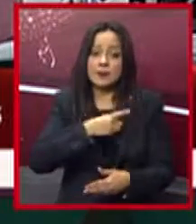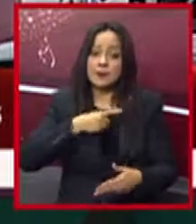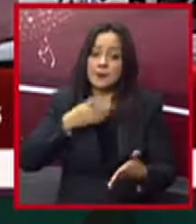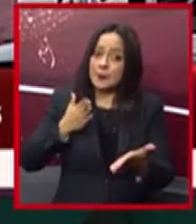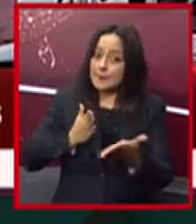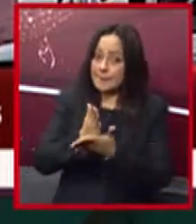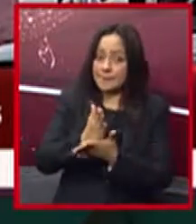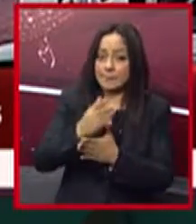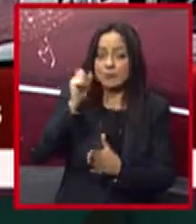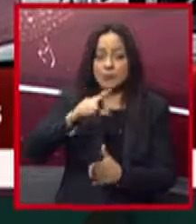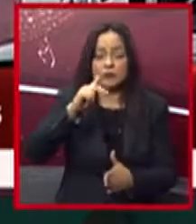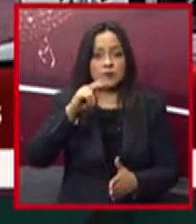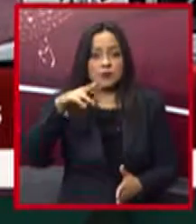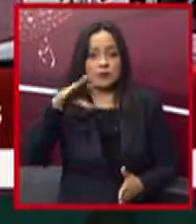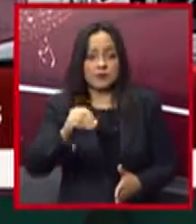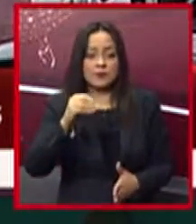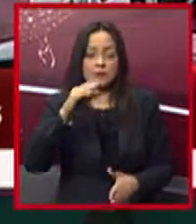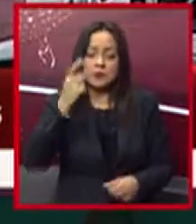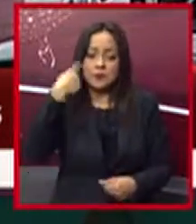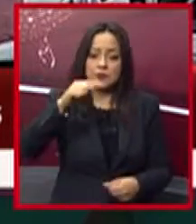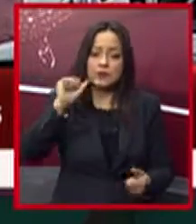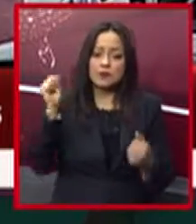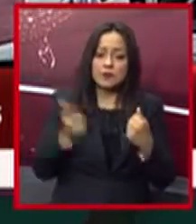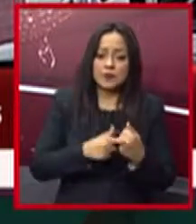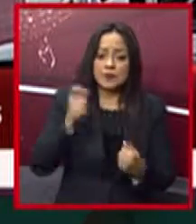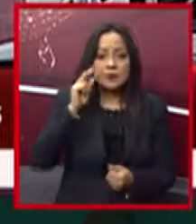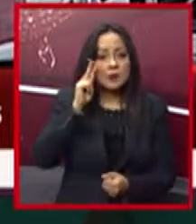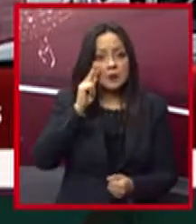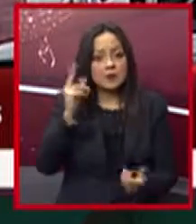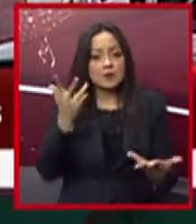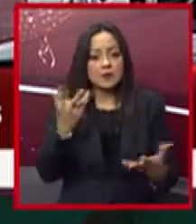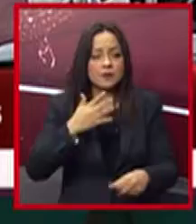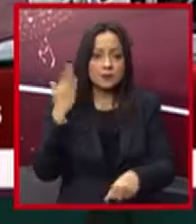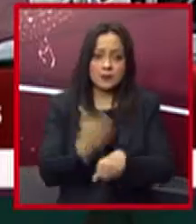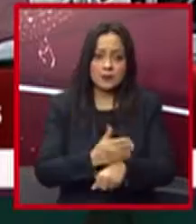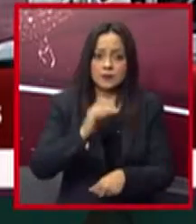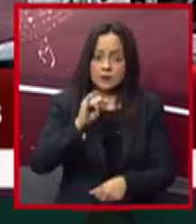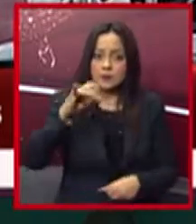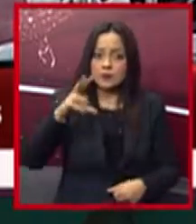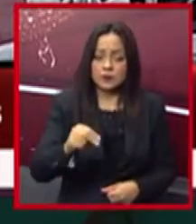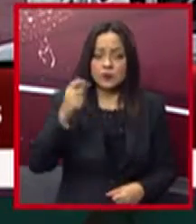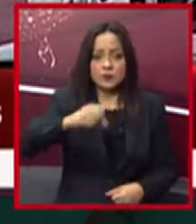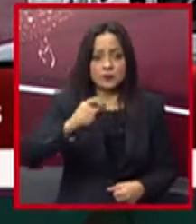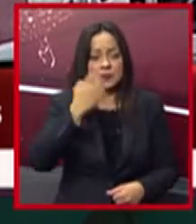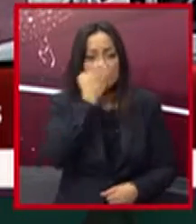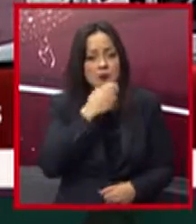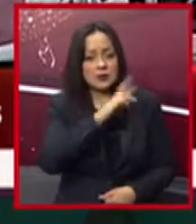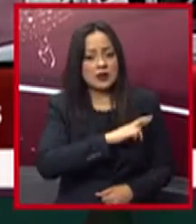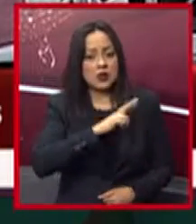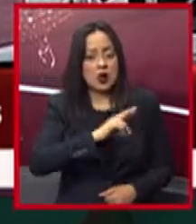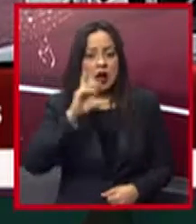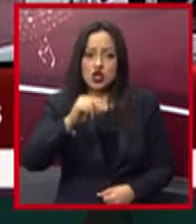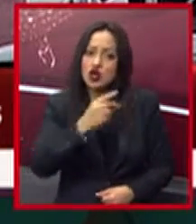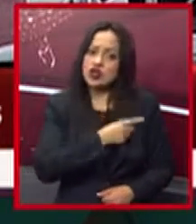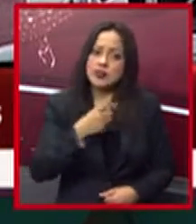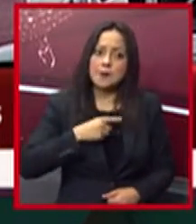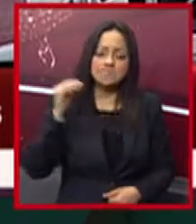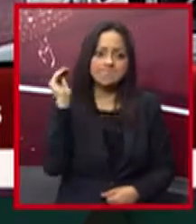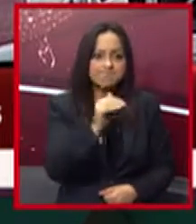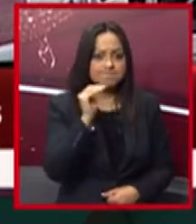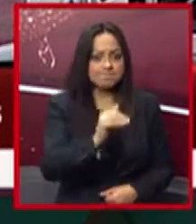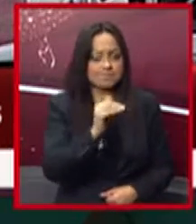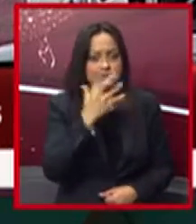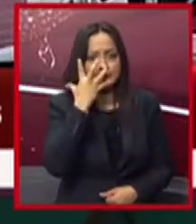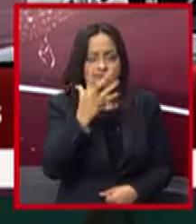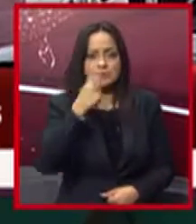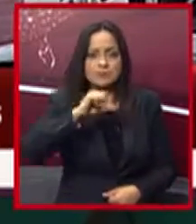manera inmediata la Procuraduría para exigirles a las escuelas particulares que no exijan que el uniforme